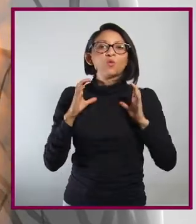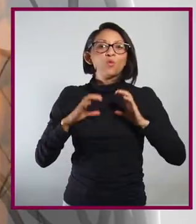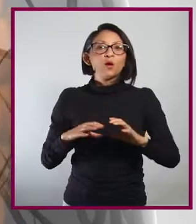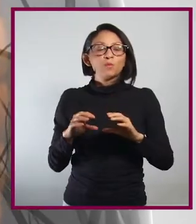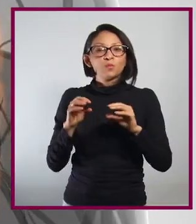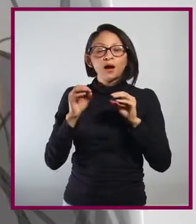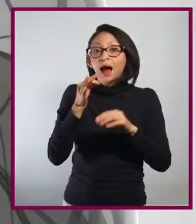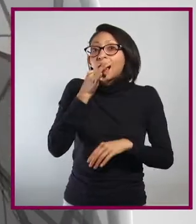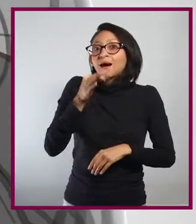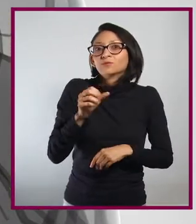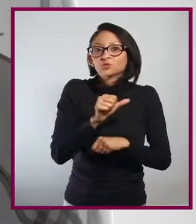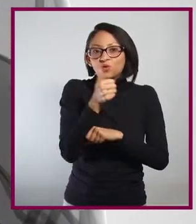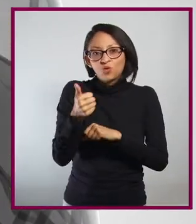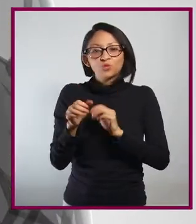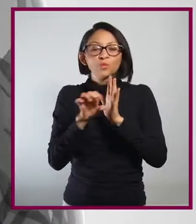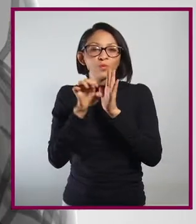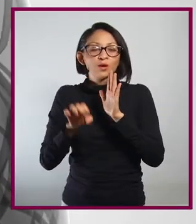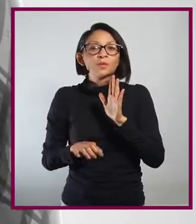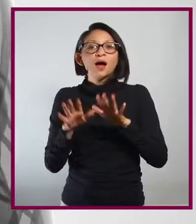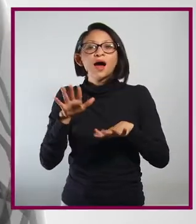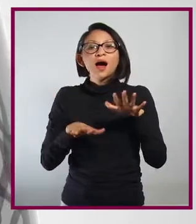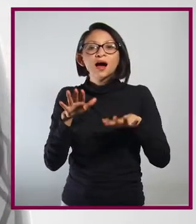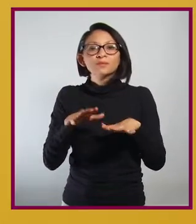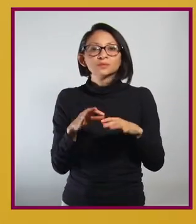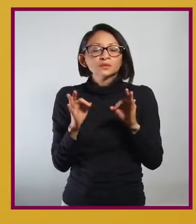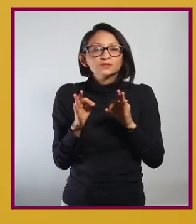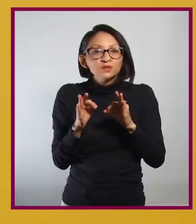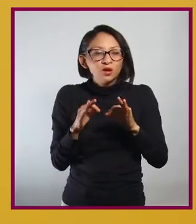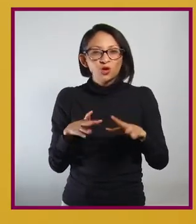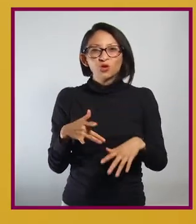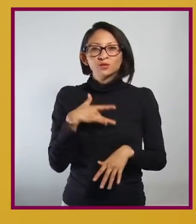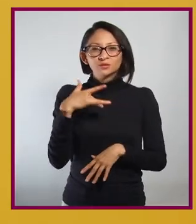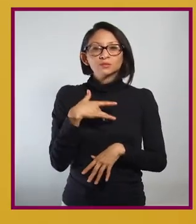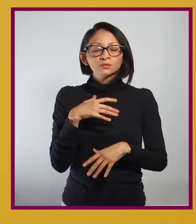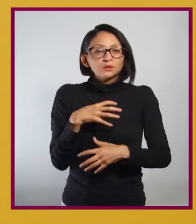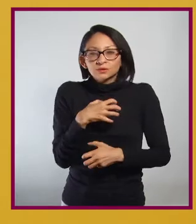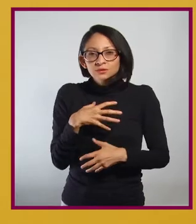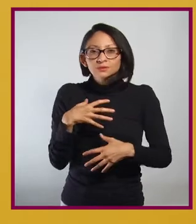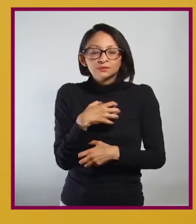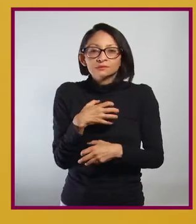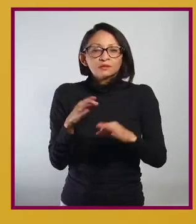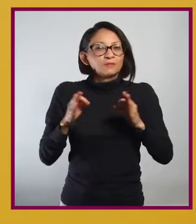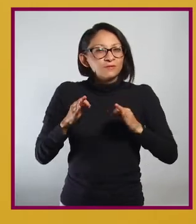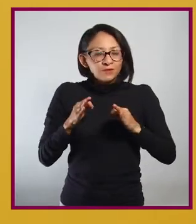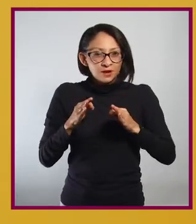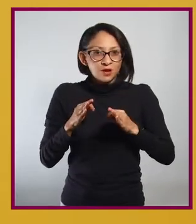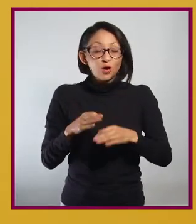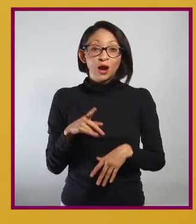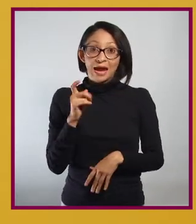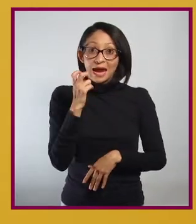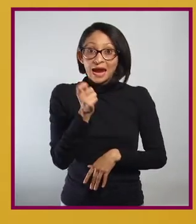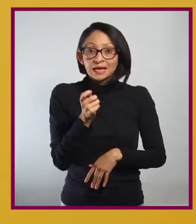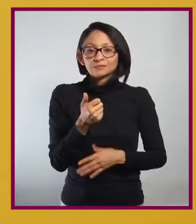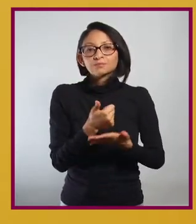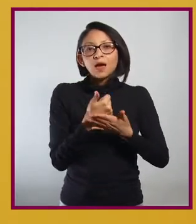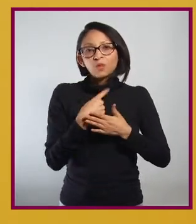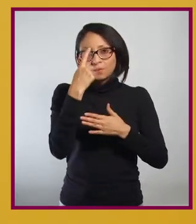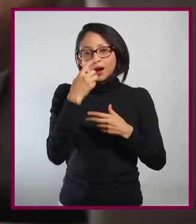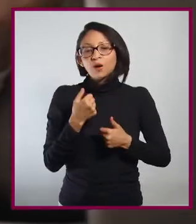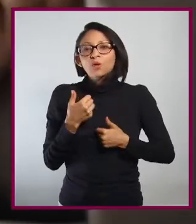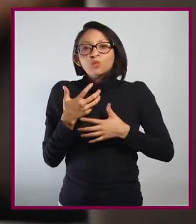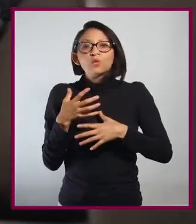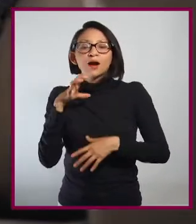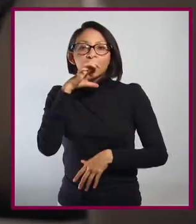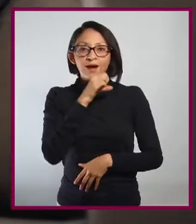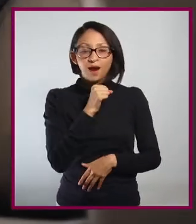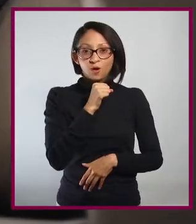otros procesos, como el aumento del metabolismo y contracciones espasmódicas que producen escalofríos y generan calor.